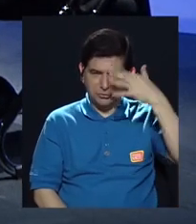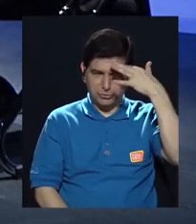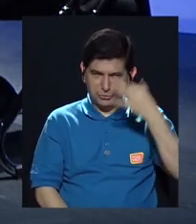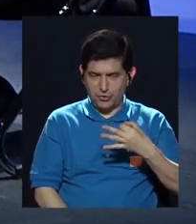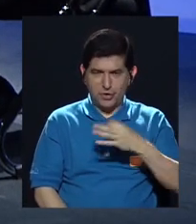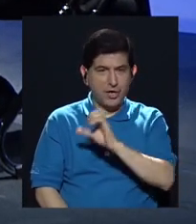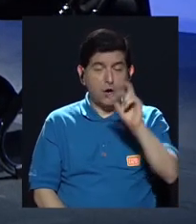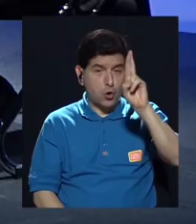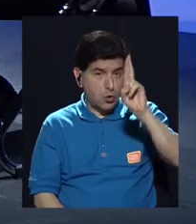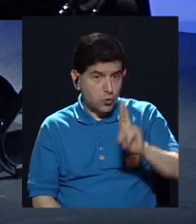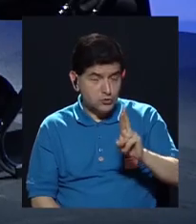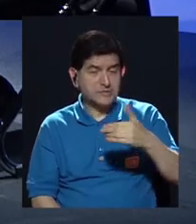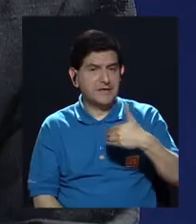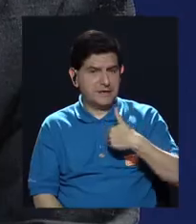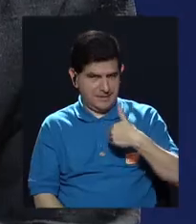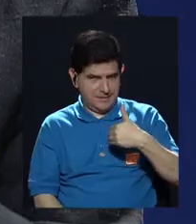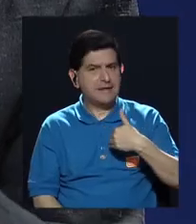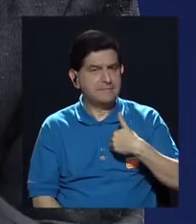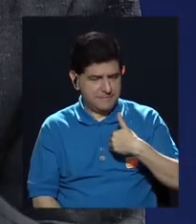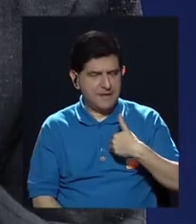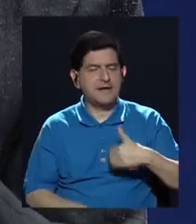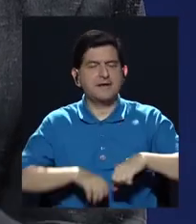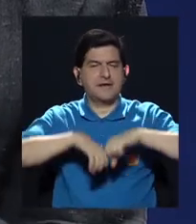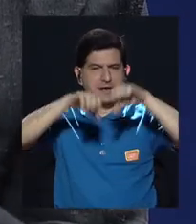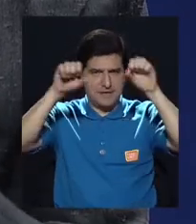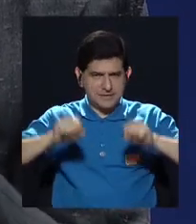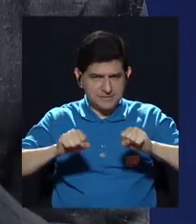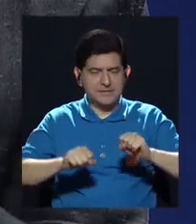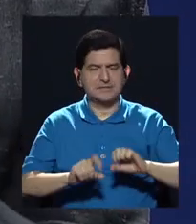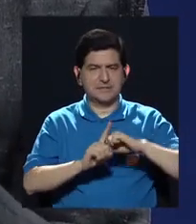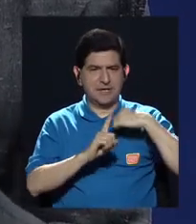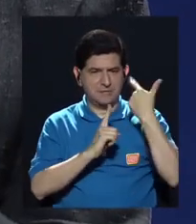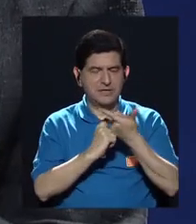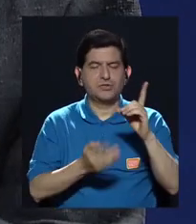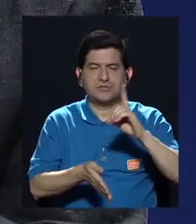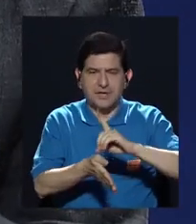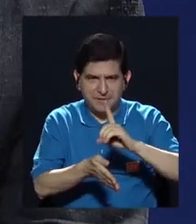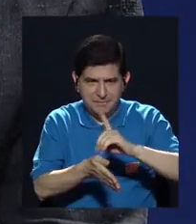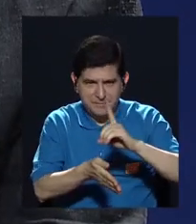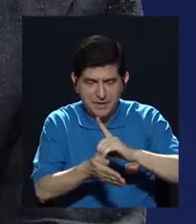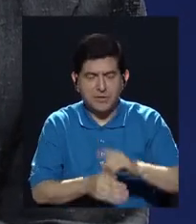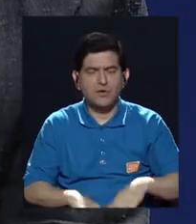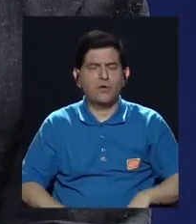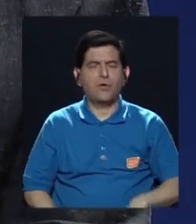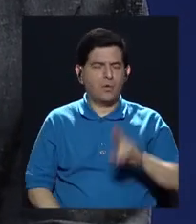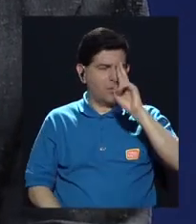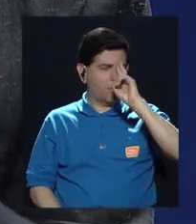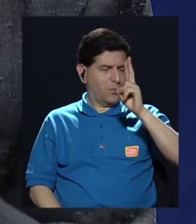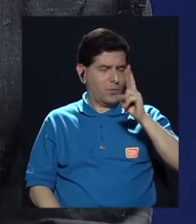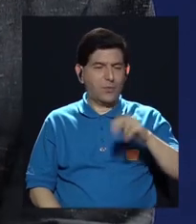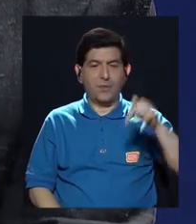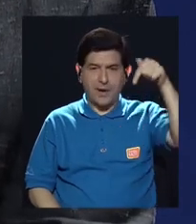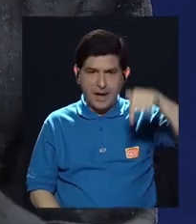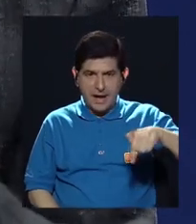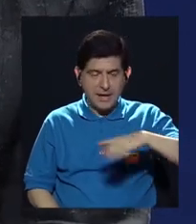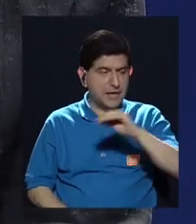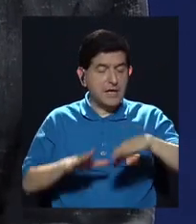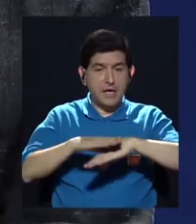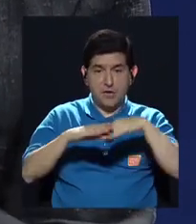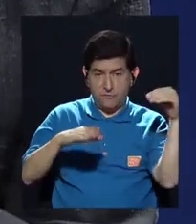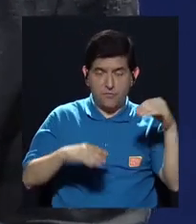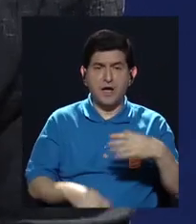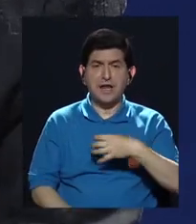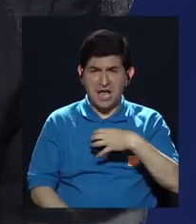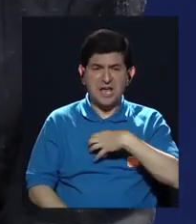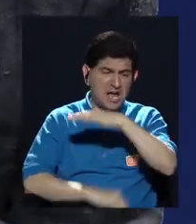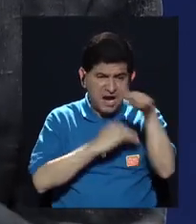me parece a mí que Costa Rica tiene un sistema socializado de medicina admirable aquí y afuera.